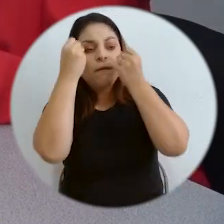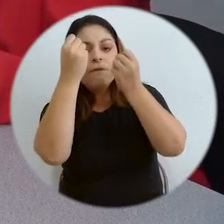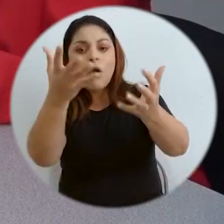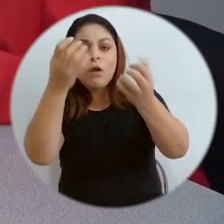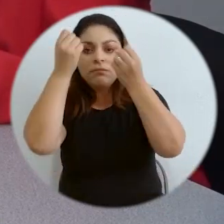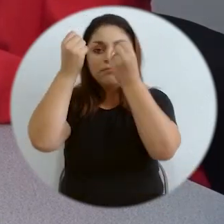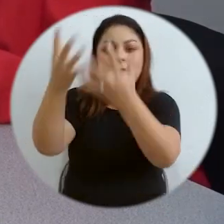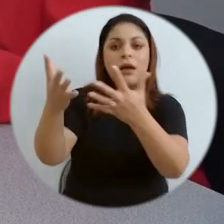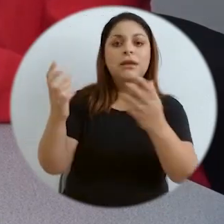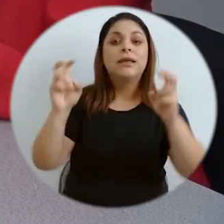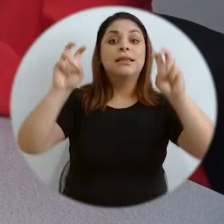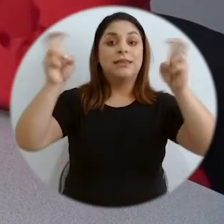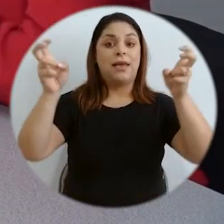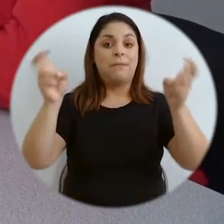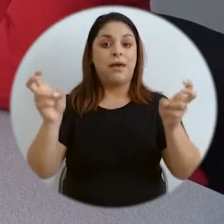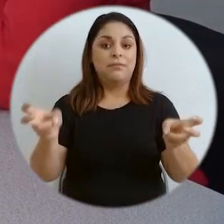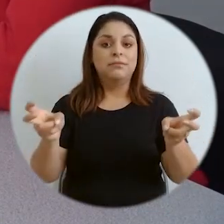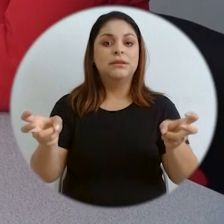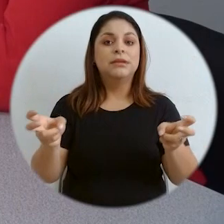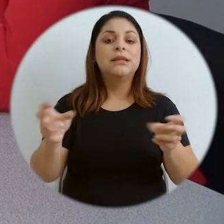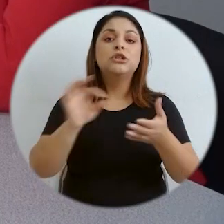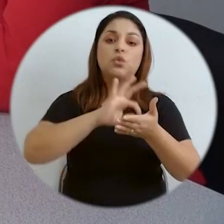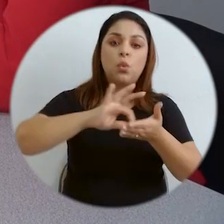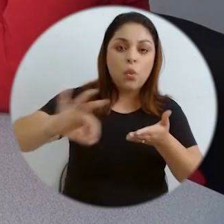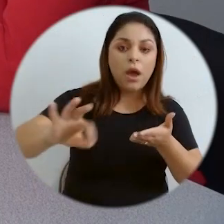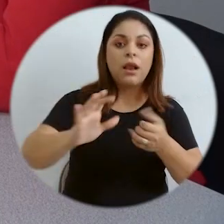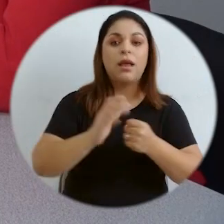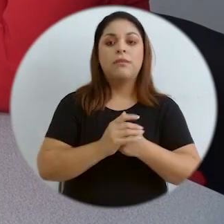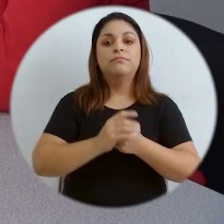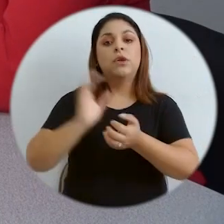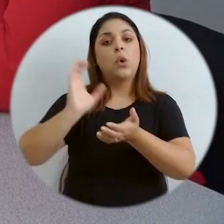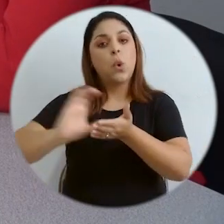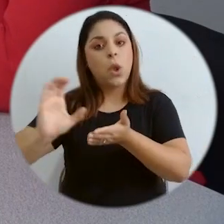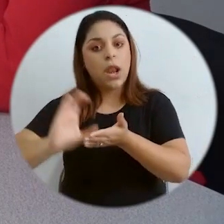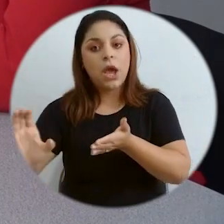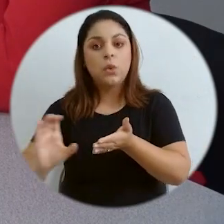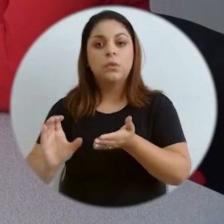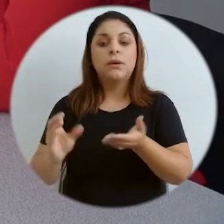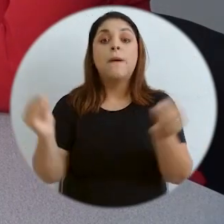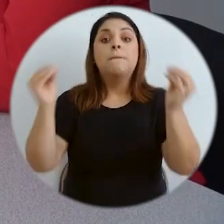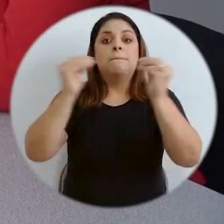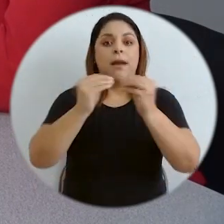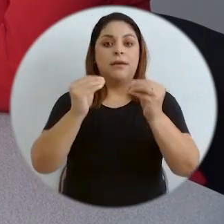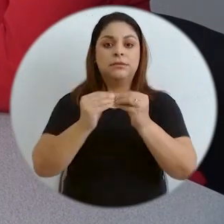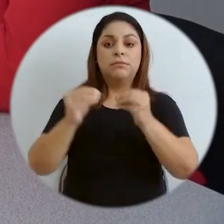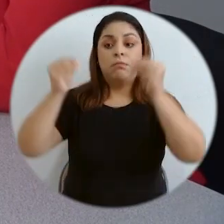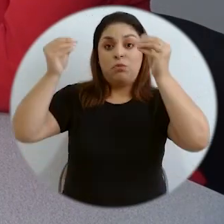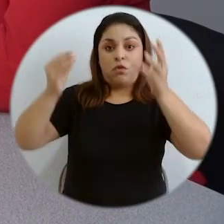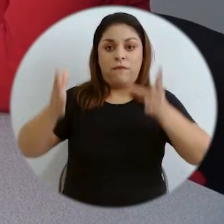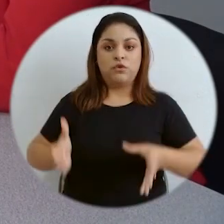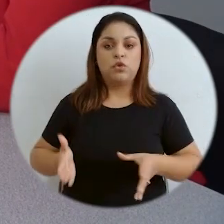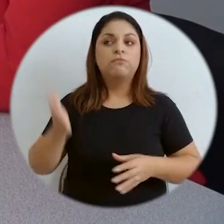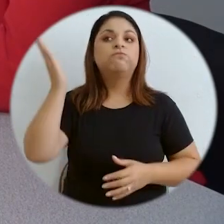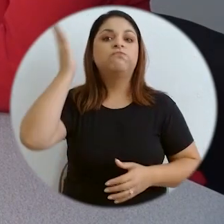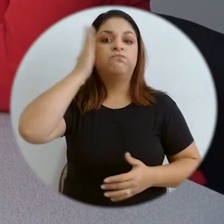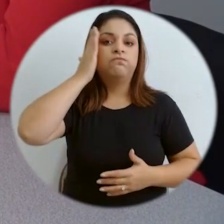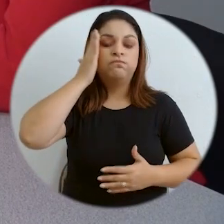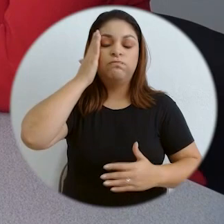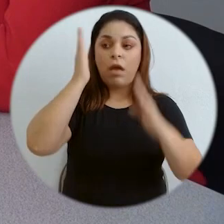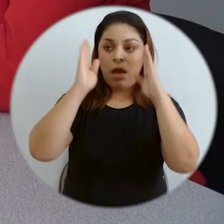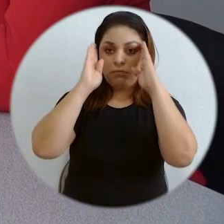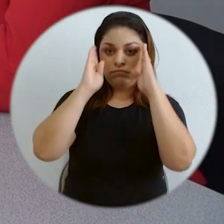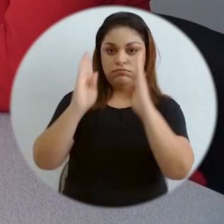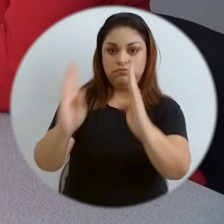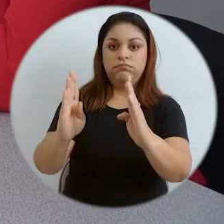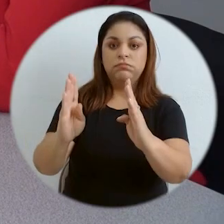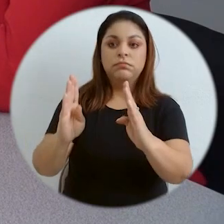poco información sobre el tema en las escuelas y en los colegios. Se está capacitando cada vez más al personal docente para que puedan